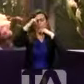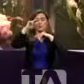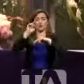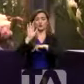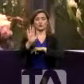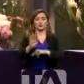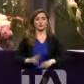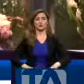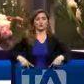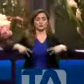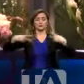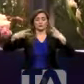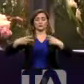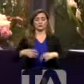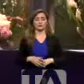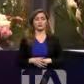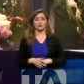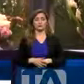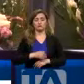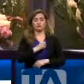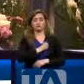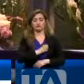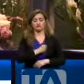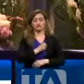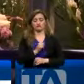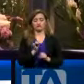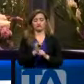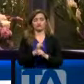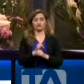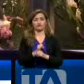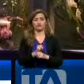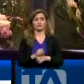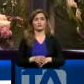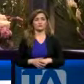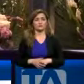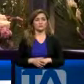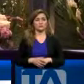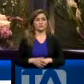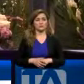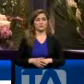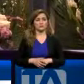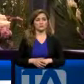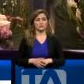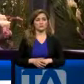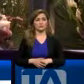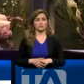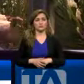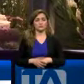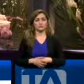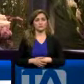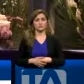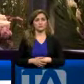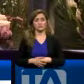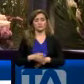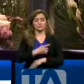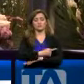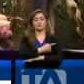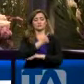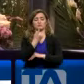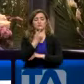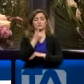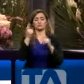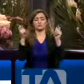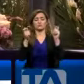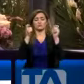trayectoria. De duelo institucional, precisamente en un día en que se celebra